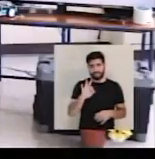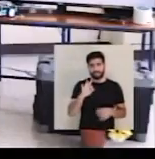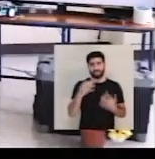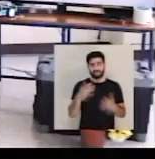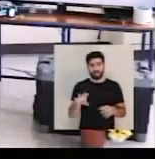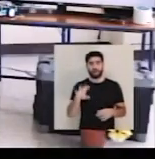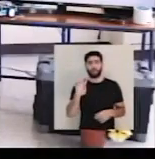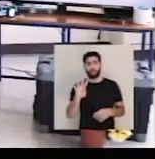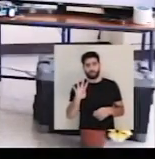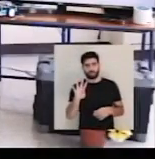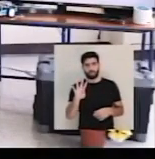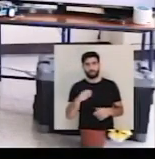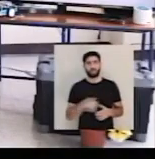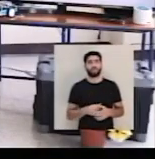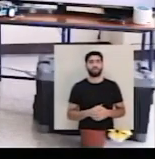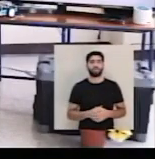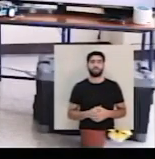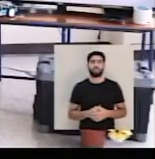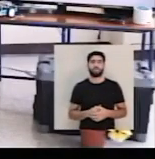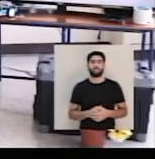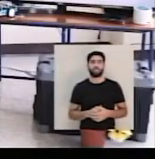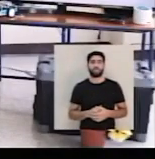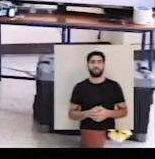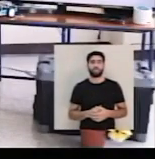4. 4.